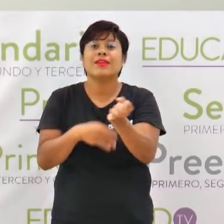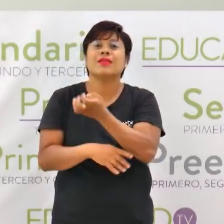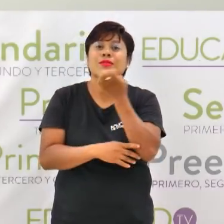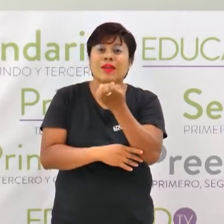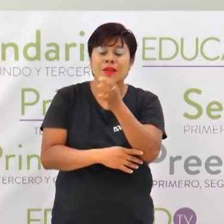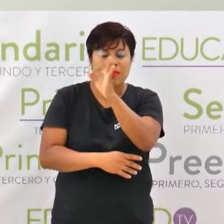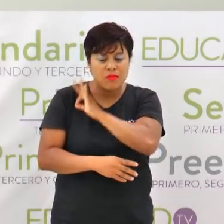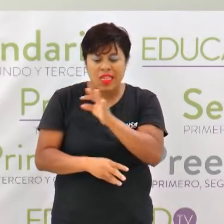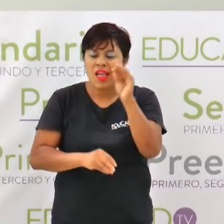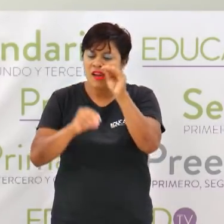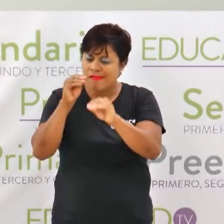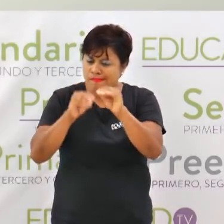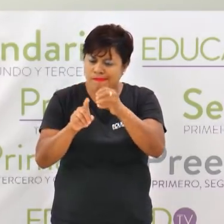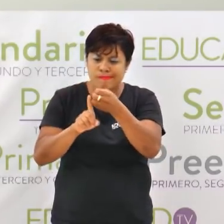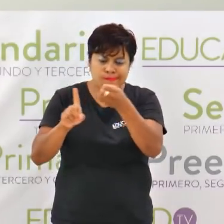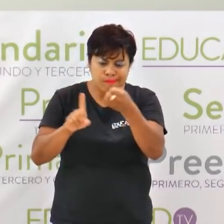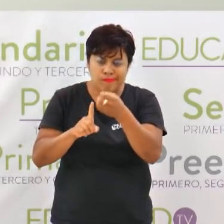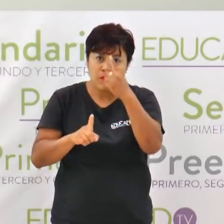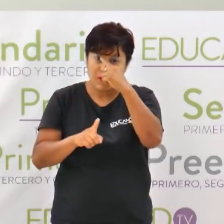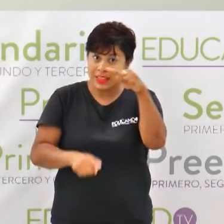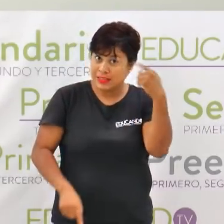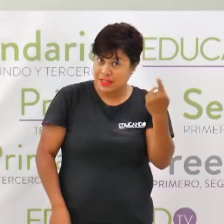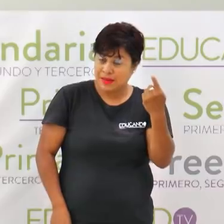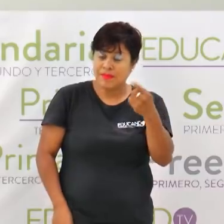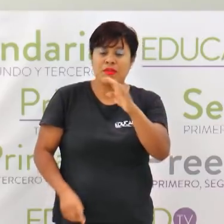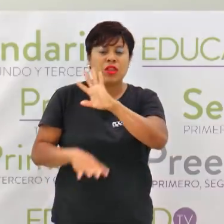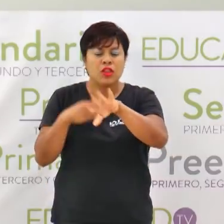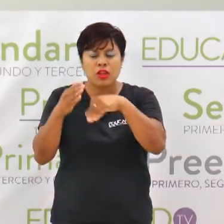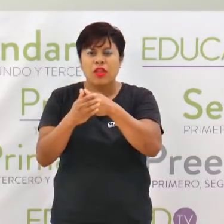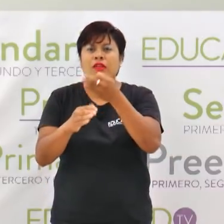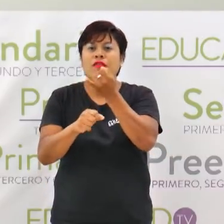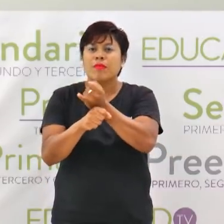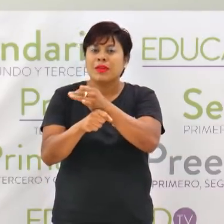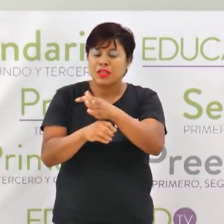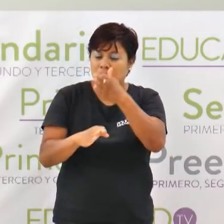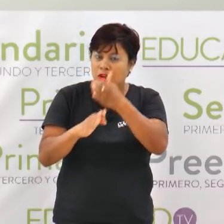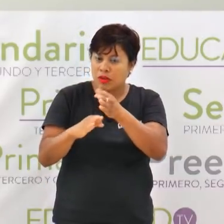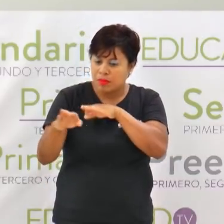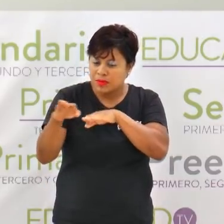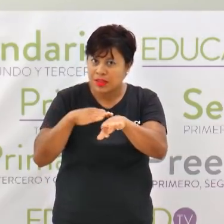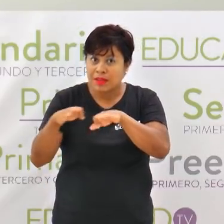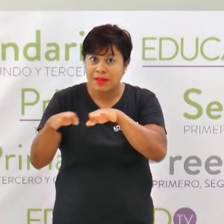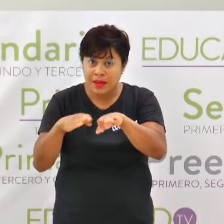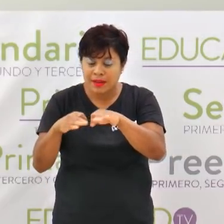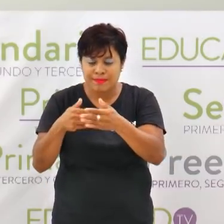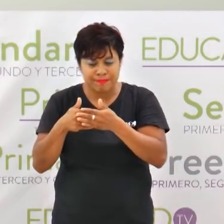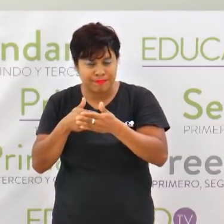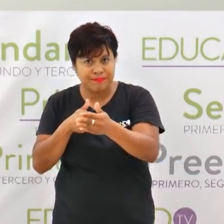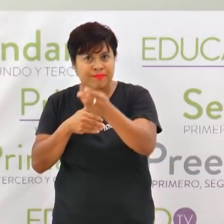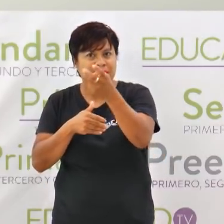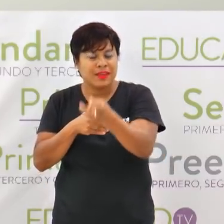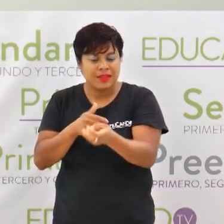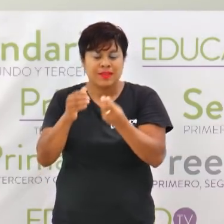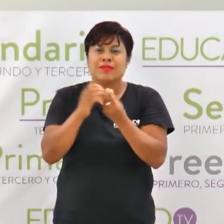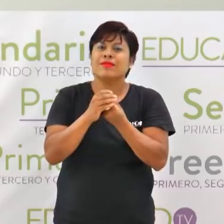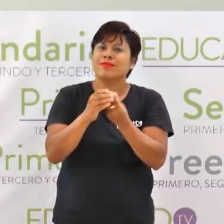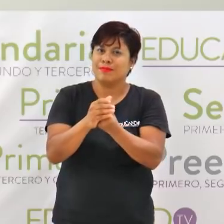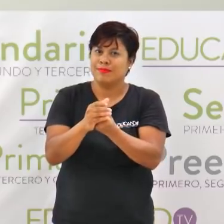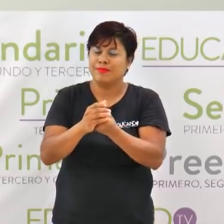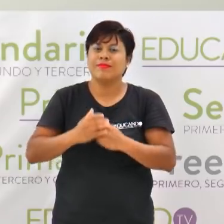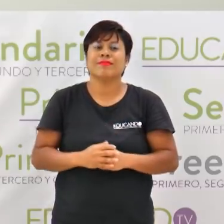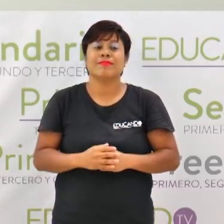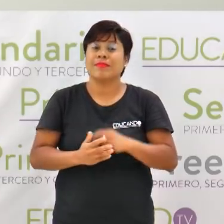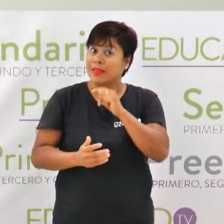materiales escolares puedas organizar de forma coherente y sencilla toda la información que vamos a estar trabajando a lo largo de todos